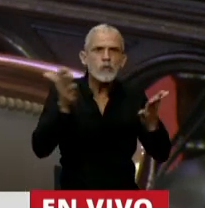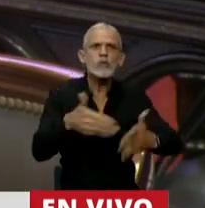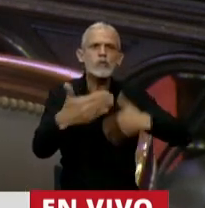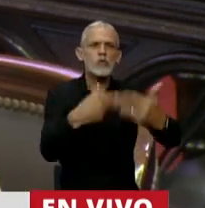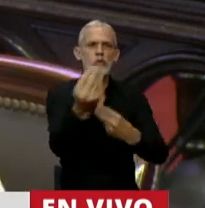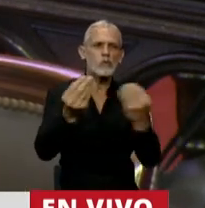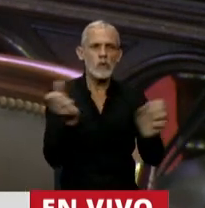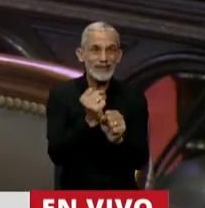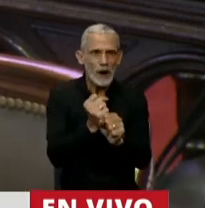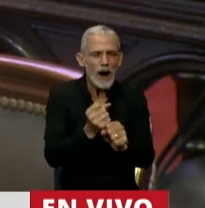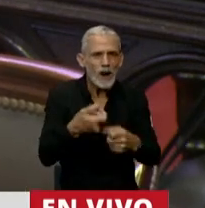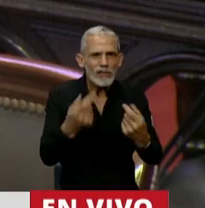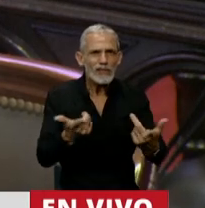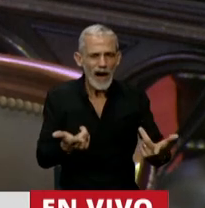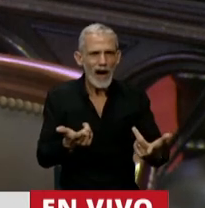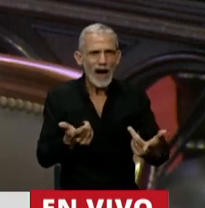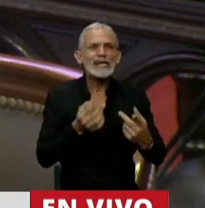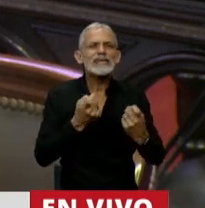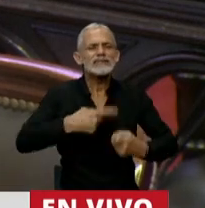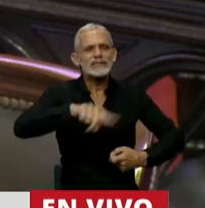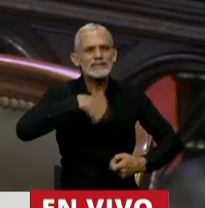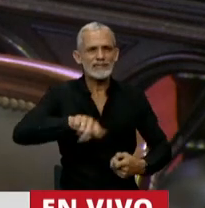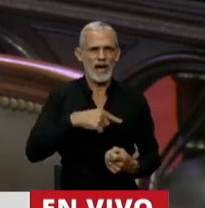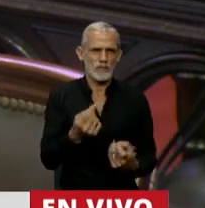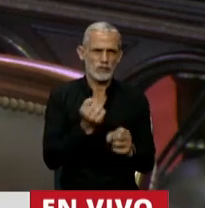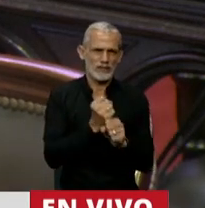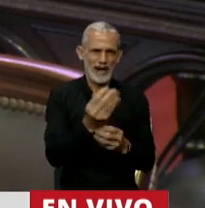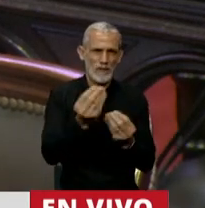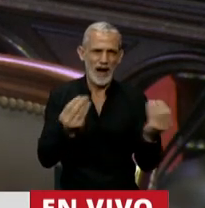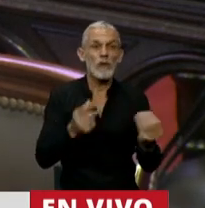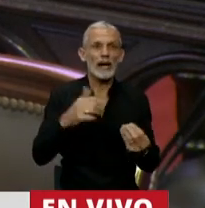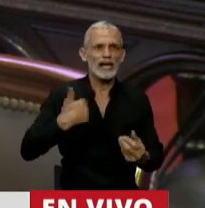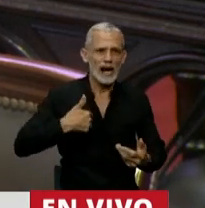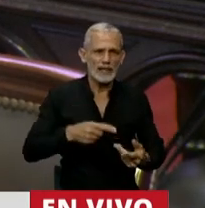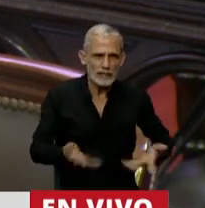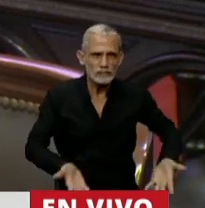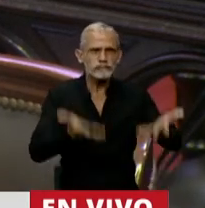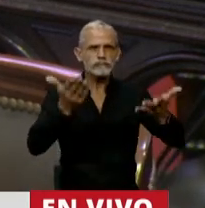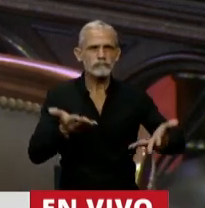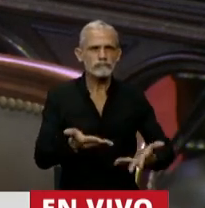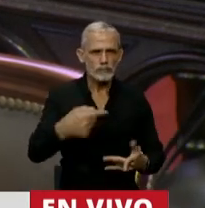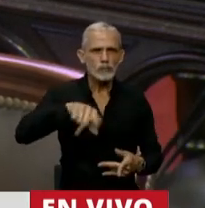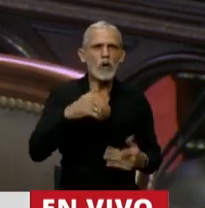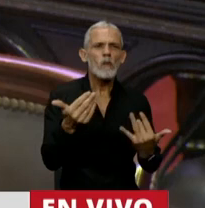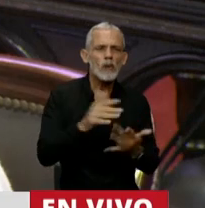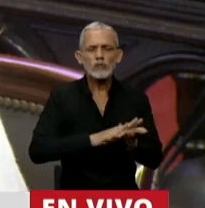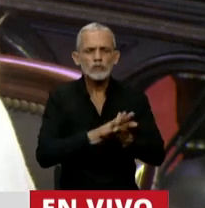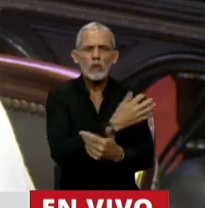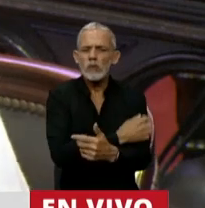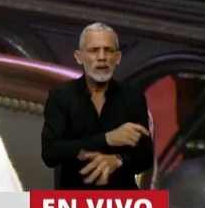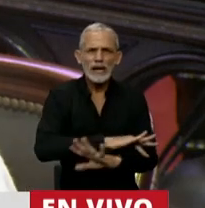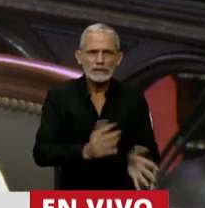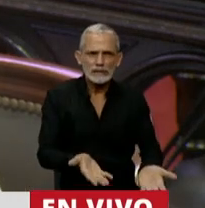generar trabajo, puestos de trabajo tan necesarios, señora presidenta, para que el país salga adelante, para que podamos salir de la